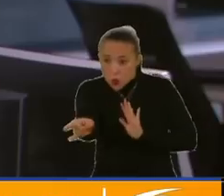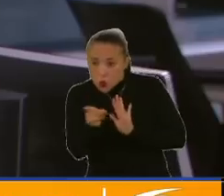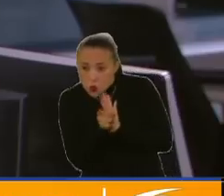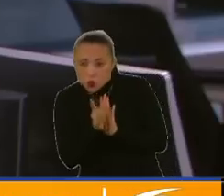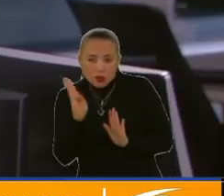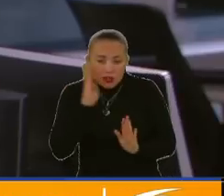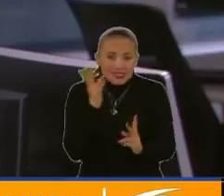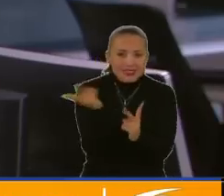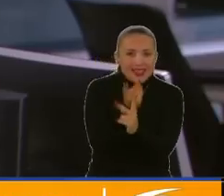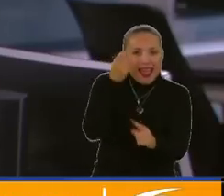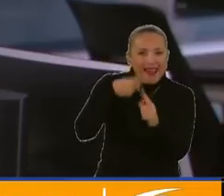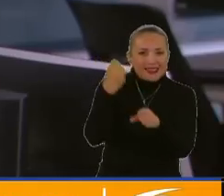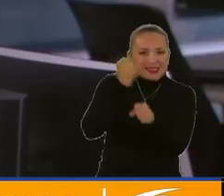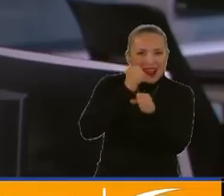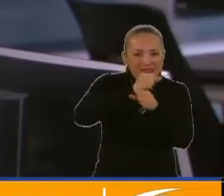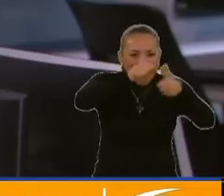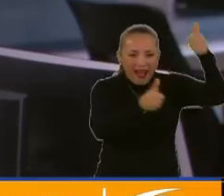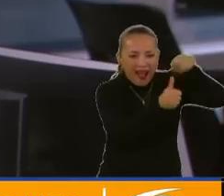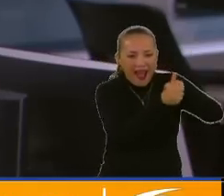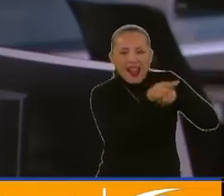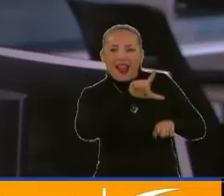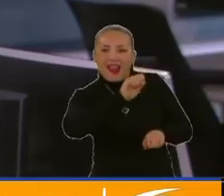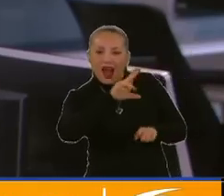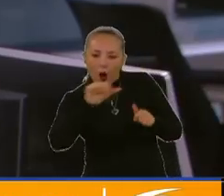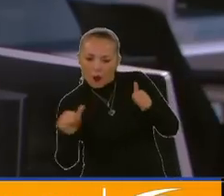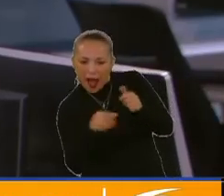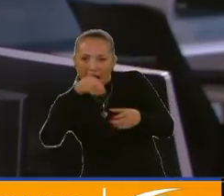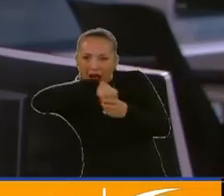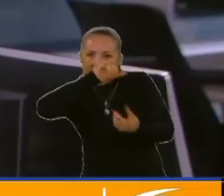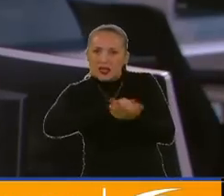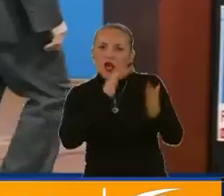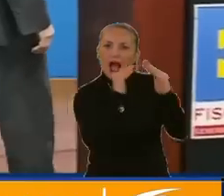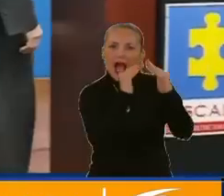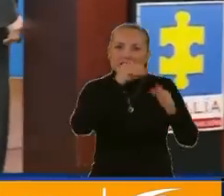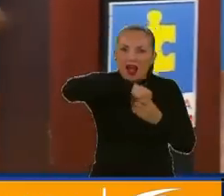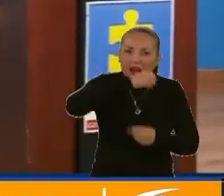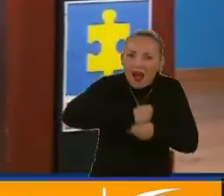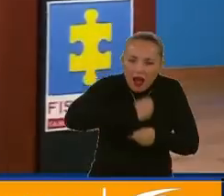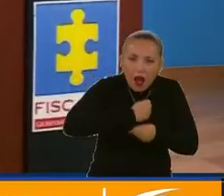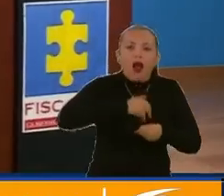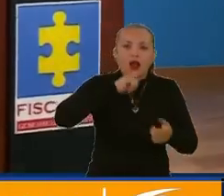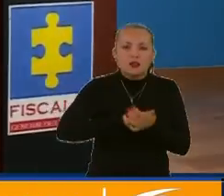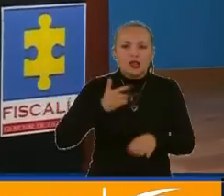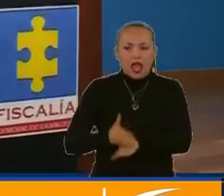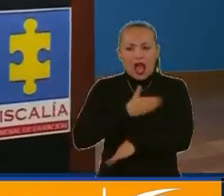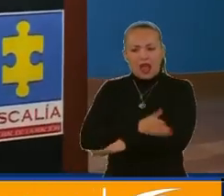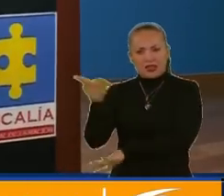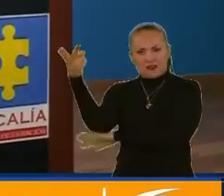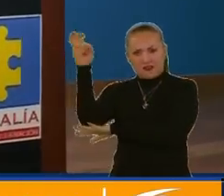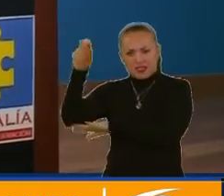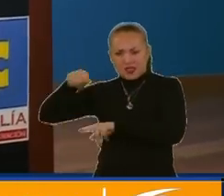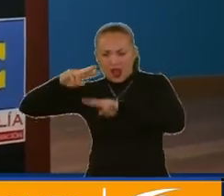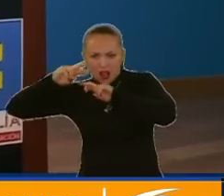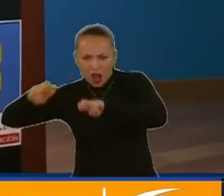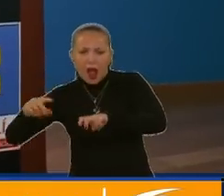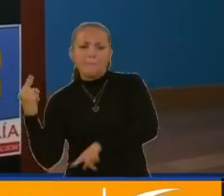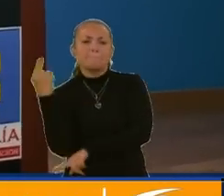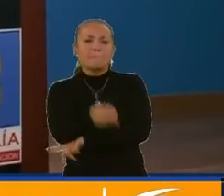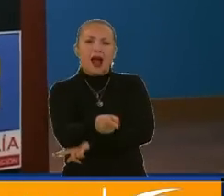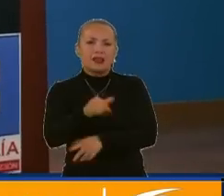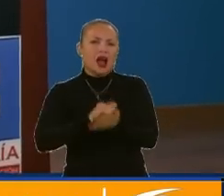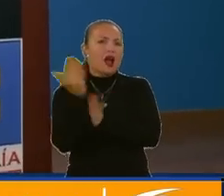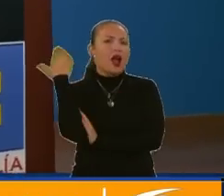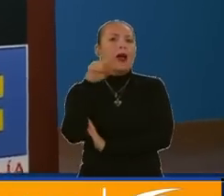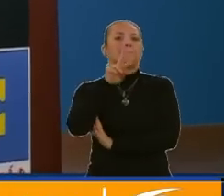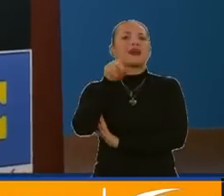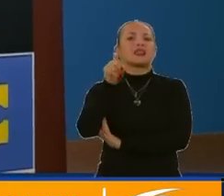estas dos ex empleadas de Laura Sarabia se habrían dado dentro de una investigación que un fiscal había autorizado el 26 de